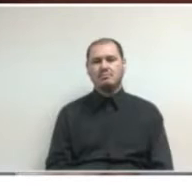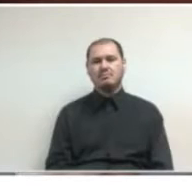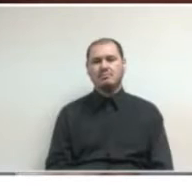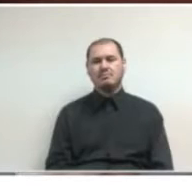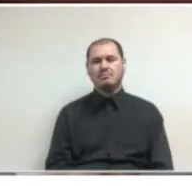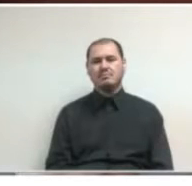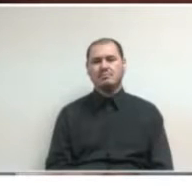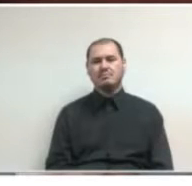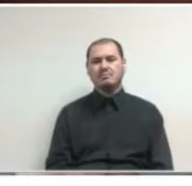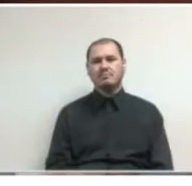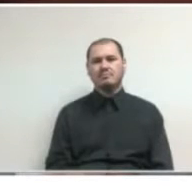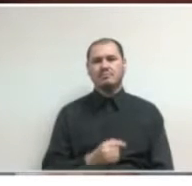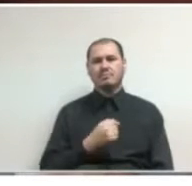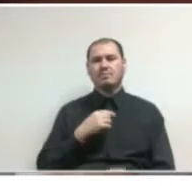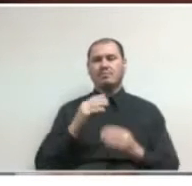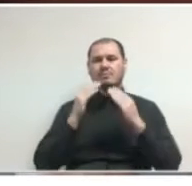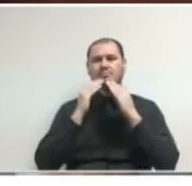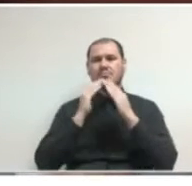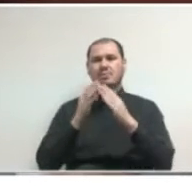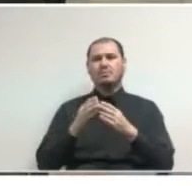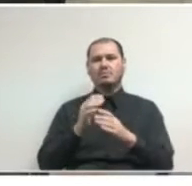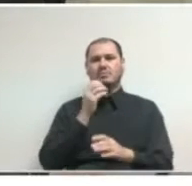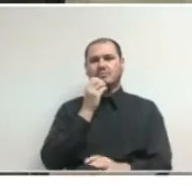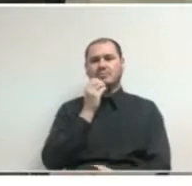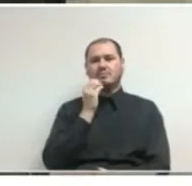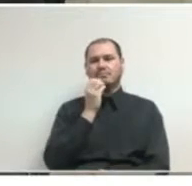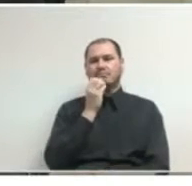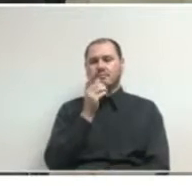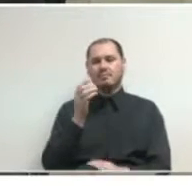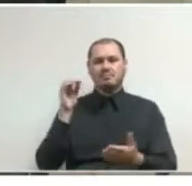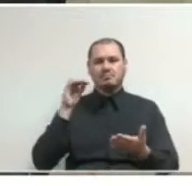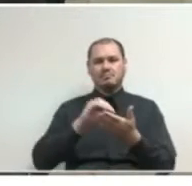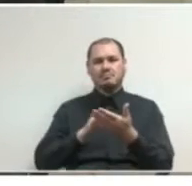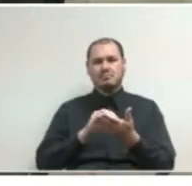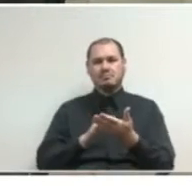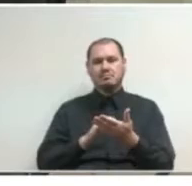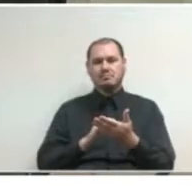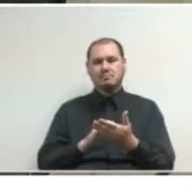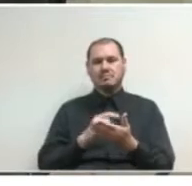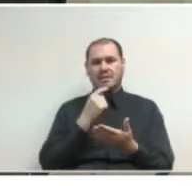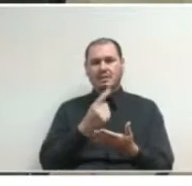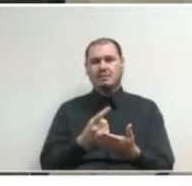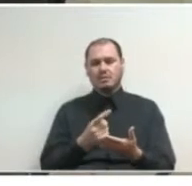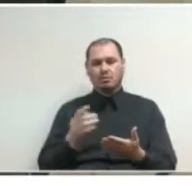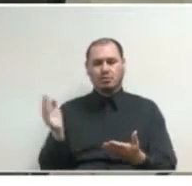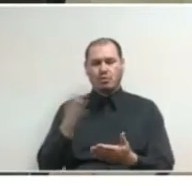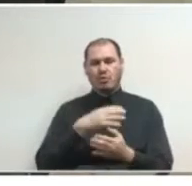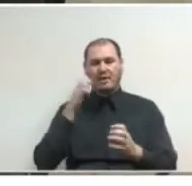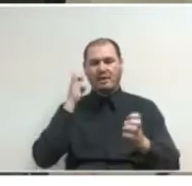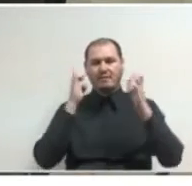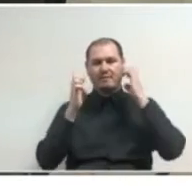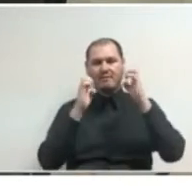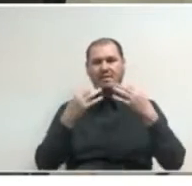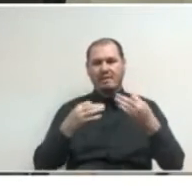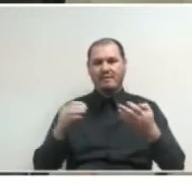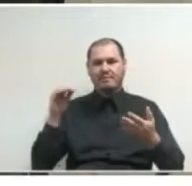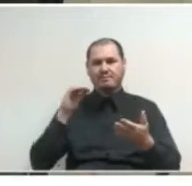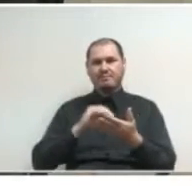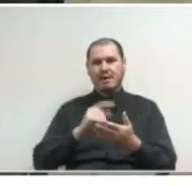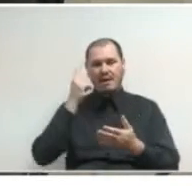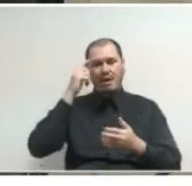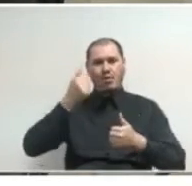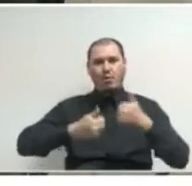Le consultaba si la inscripción que hacen, el formulario de inscripción. El formulario de inscripción, pico, Heijina, escribano,